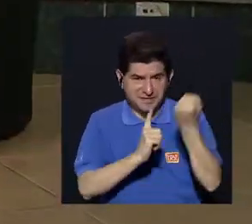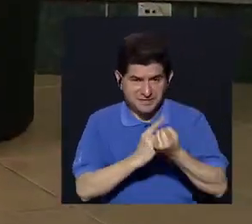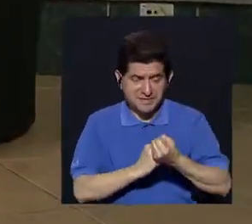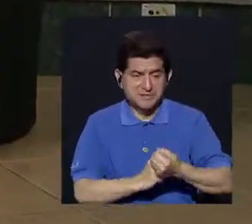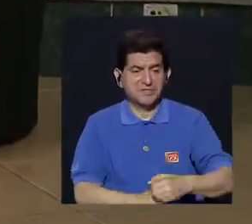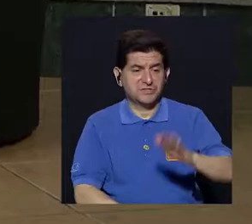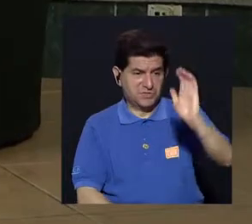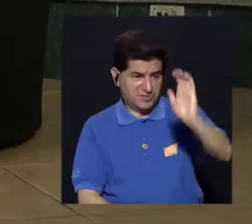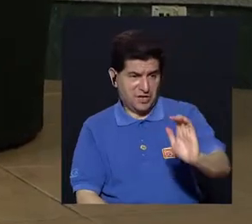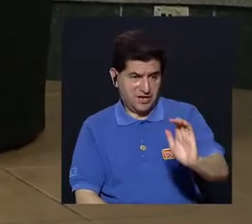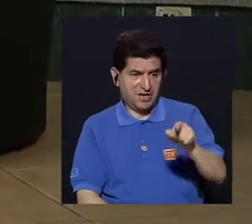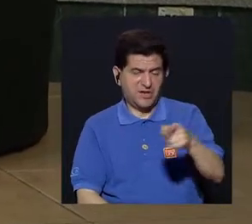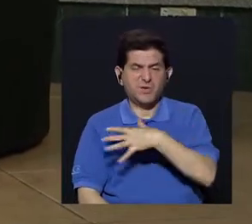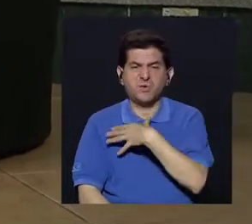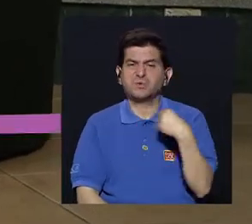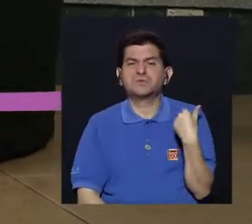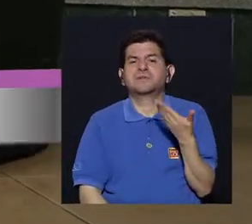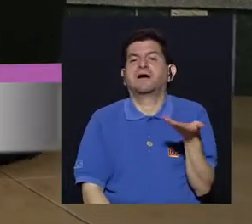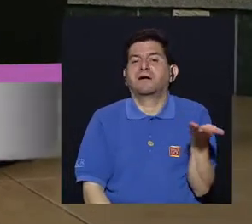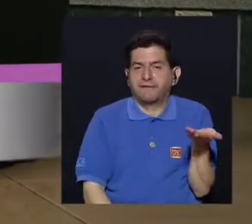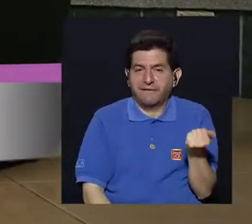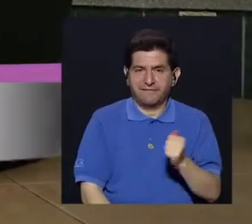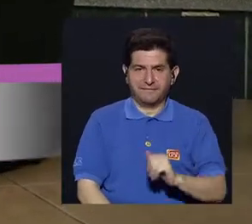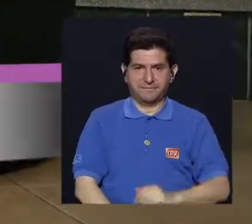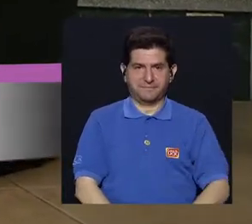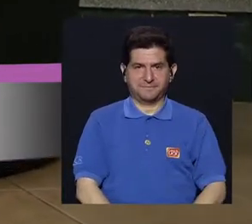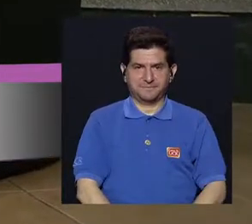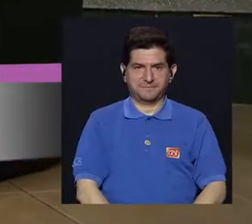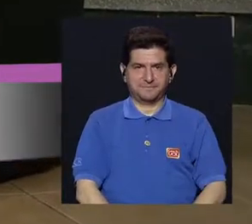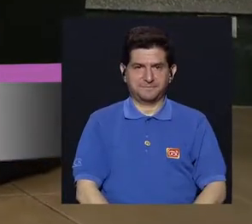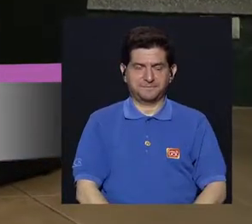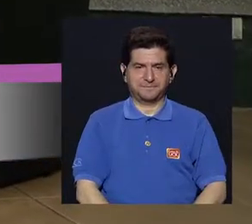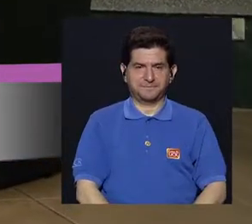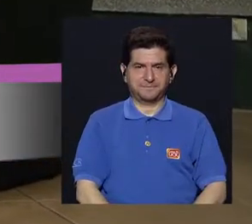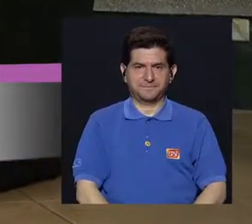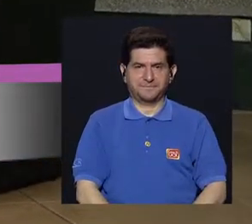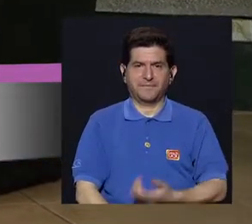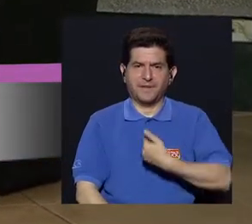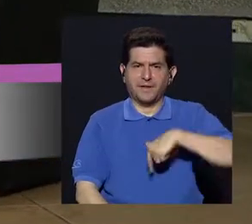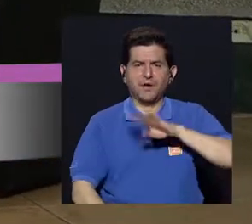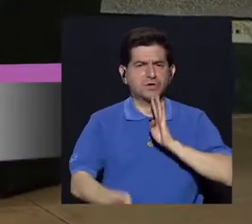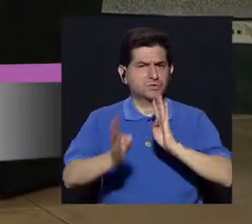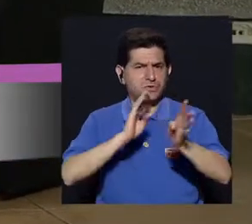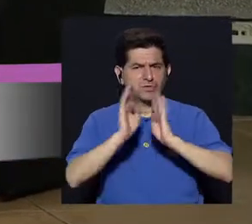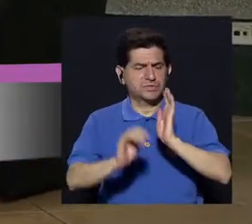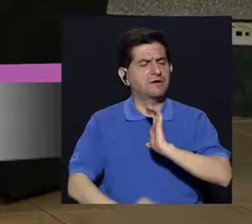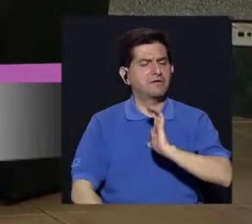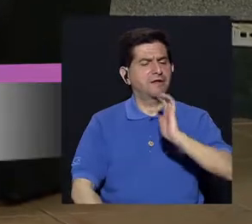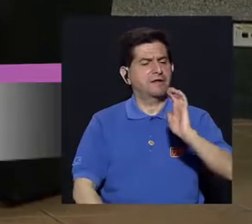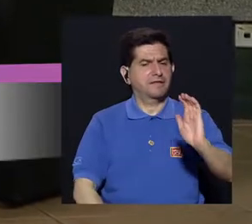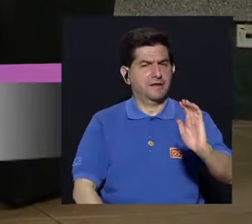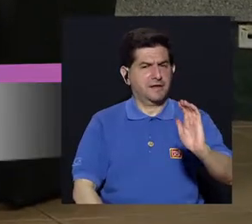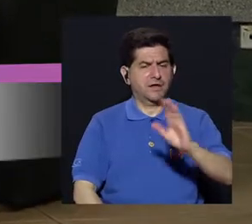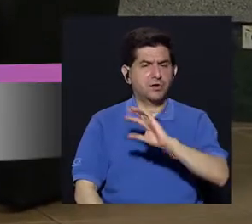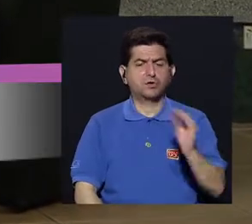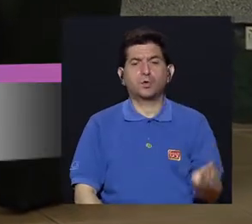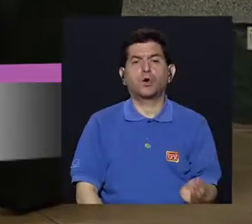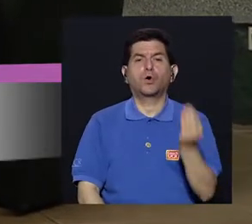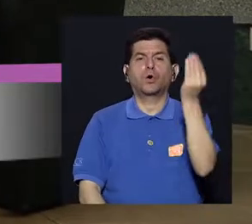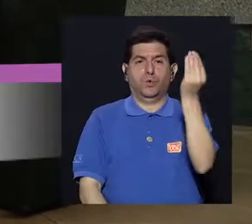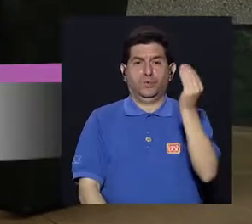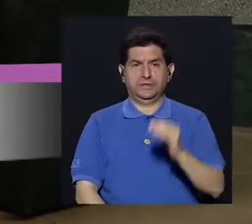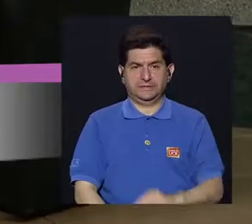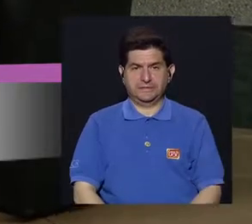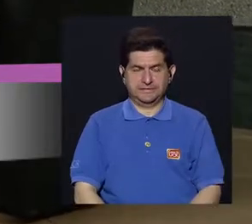que tiene el niño, a lo que a él le gusta. Correcto. Cuando estamos hablando de niños o